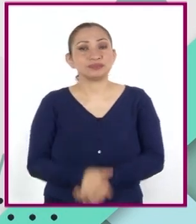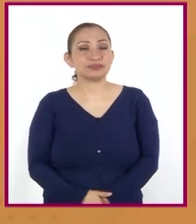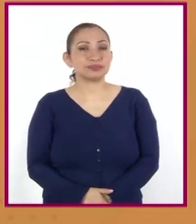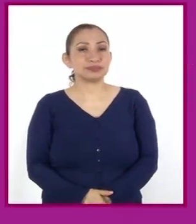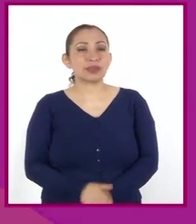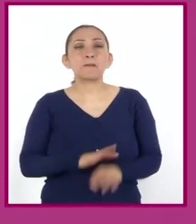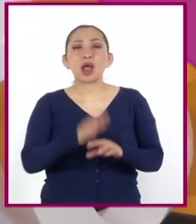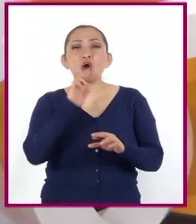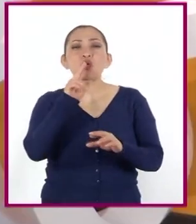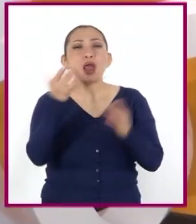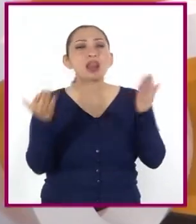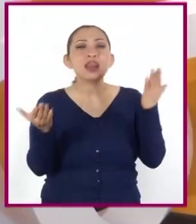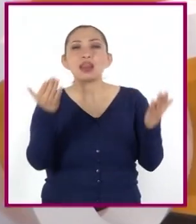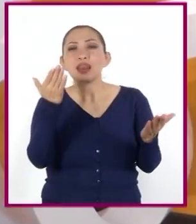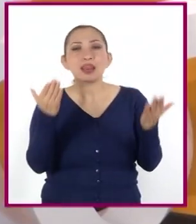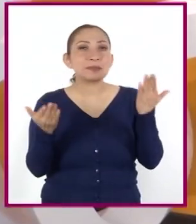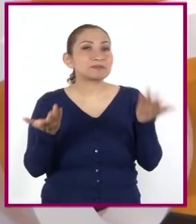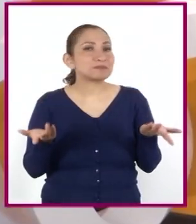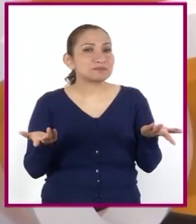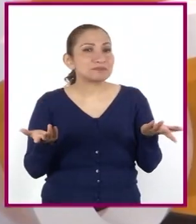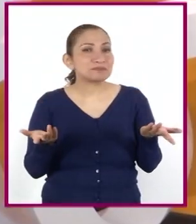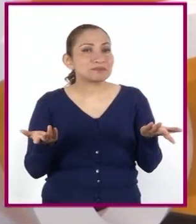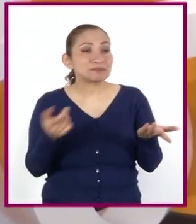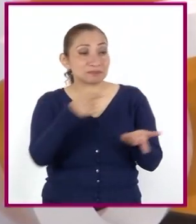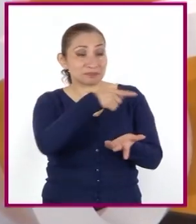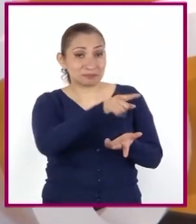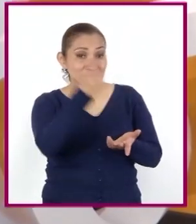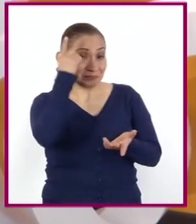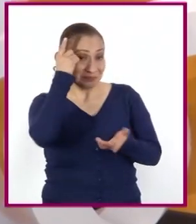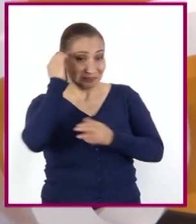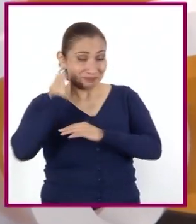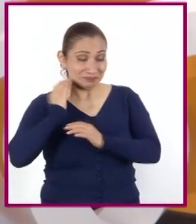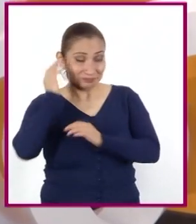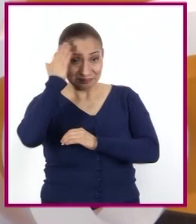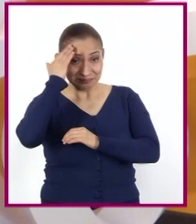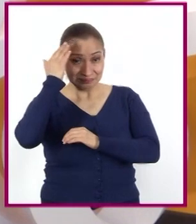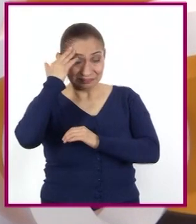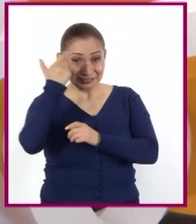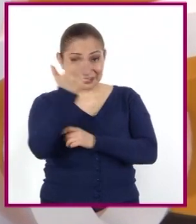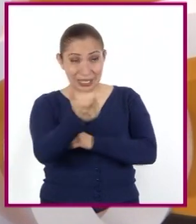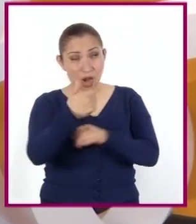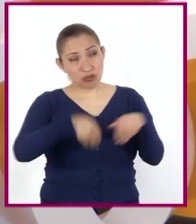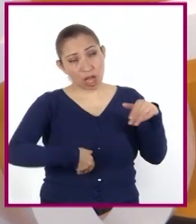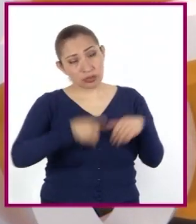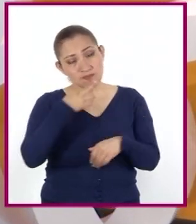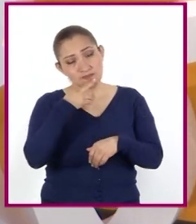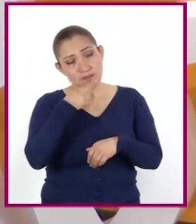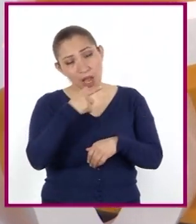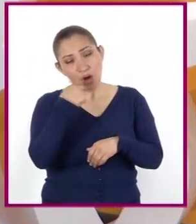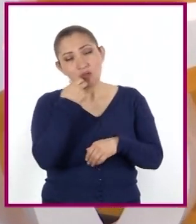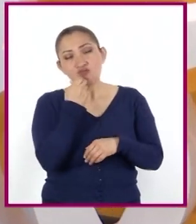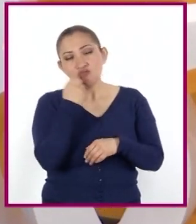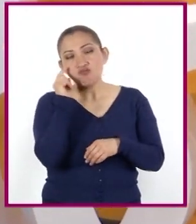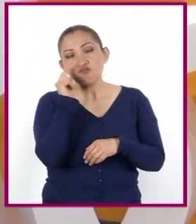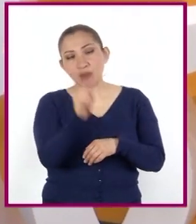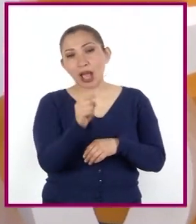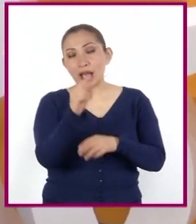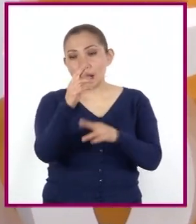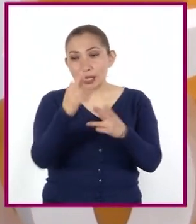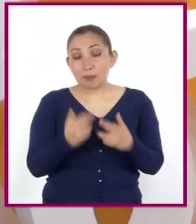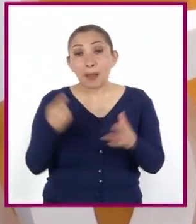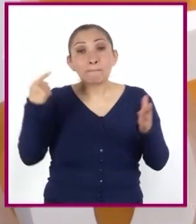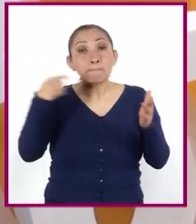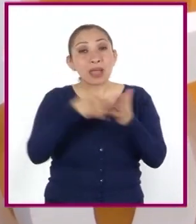¿Qué conviene más? El tesorero del club de teatro determina que es más conveniente, en este caso, recibir a